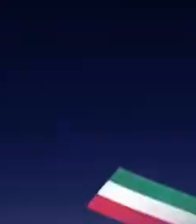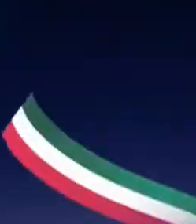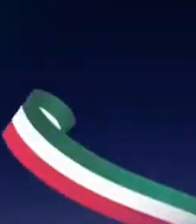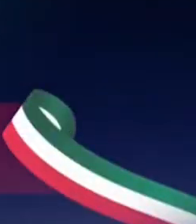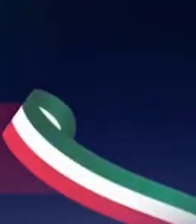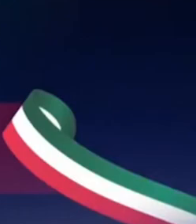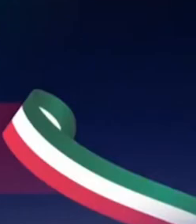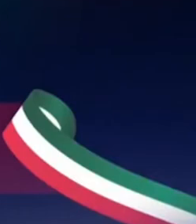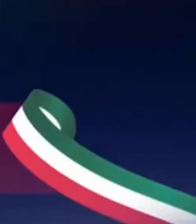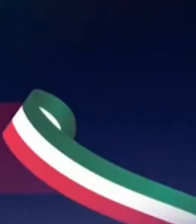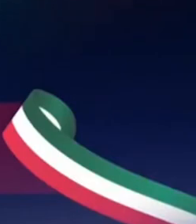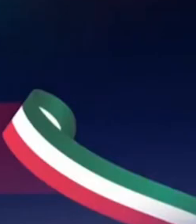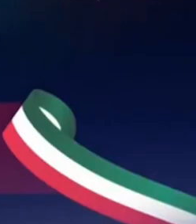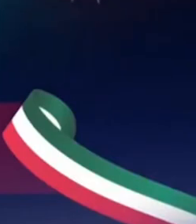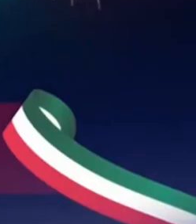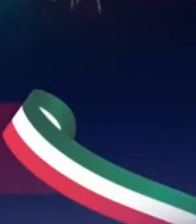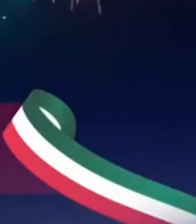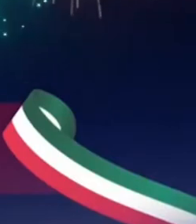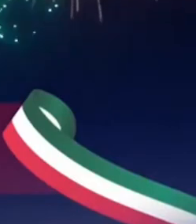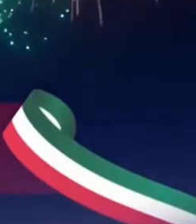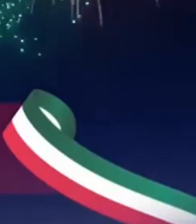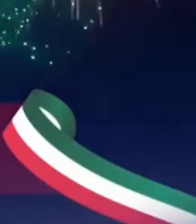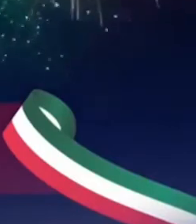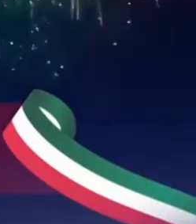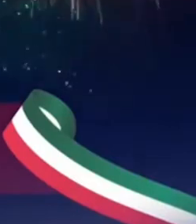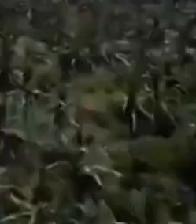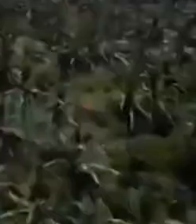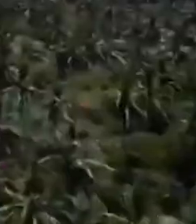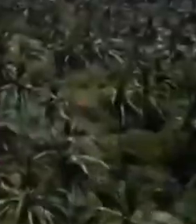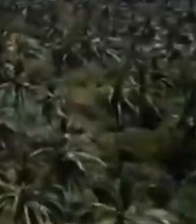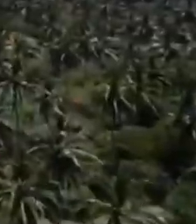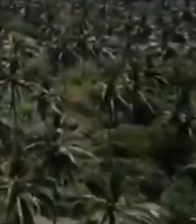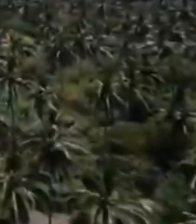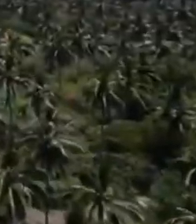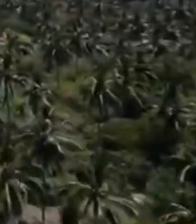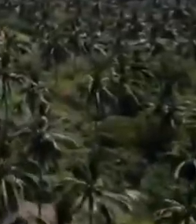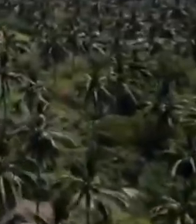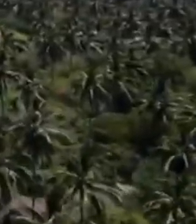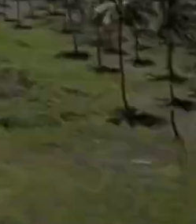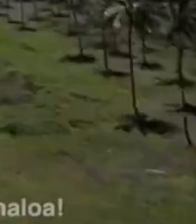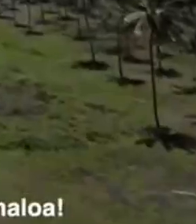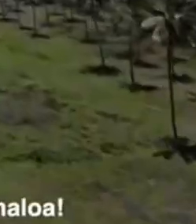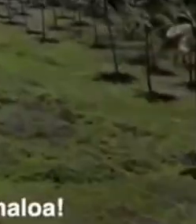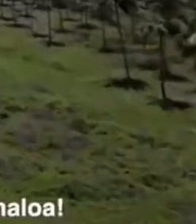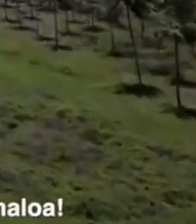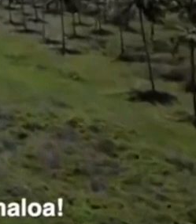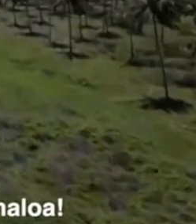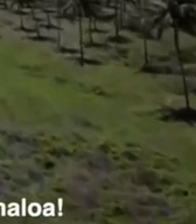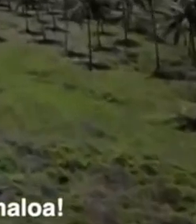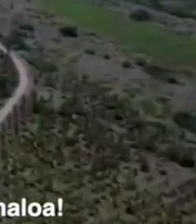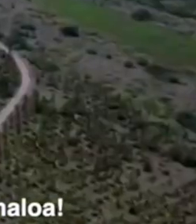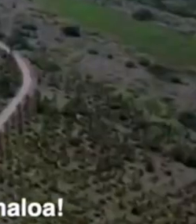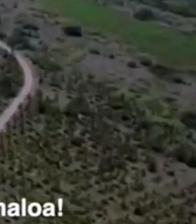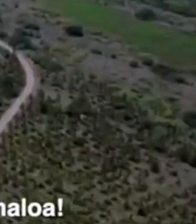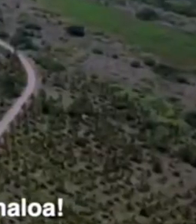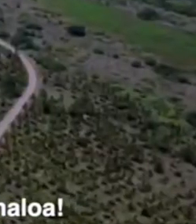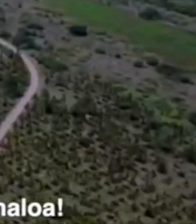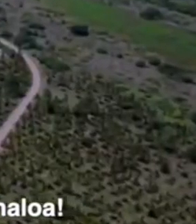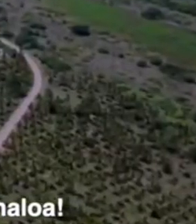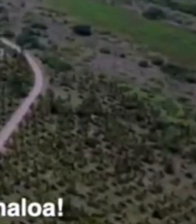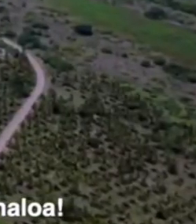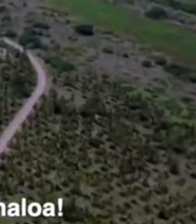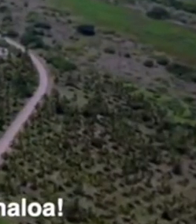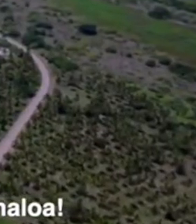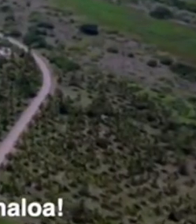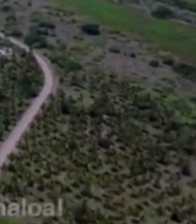septiembre. 240 millones de pesos en premios en efectivo. Y la oportunidad de ganarte uno de los 8 macrolotes en